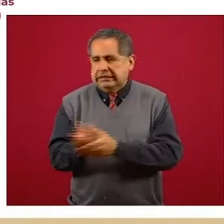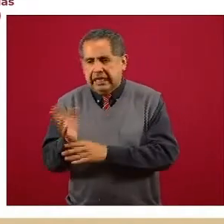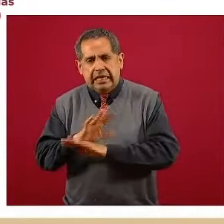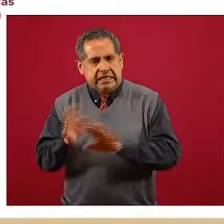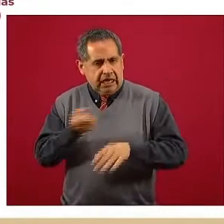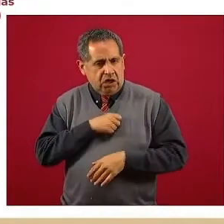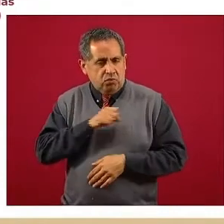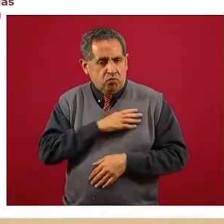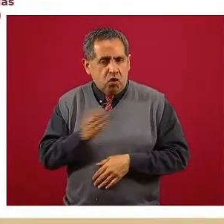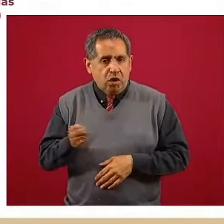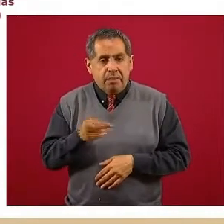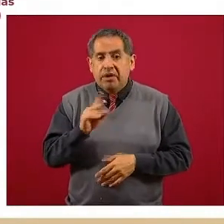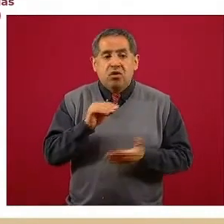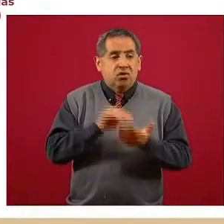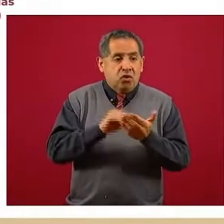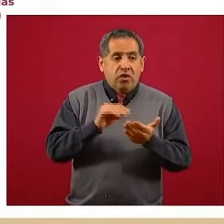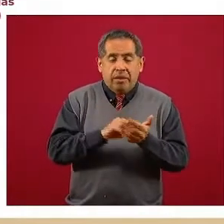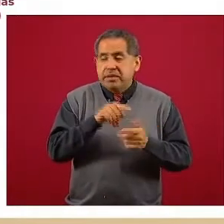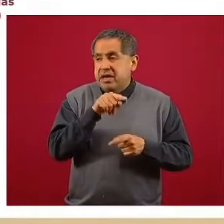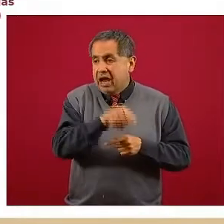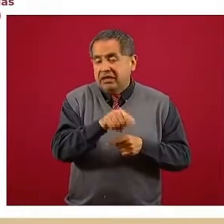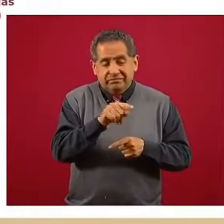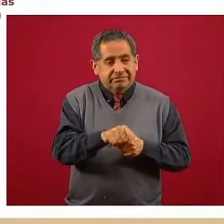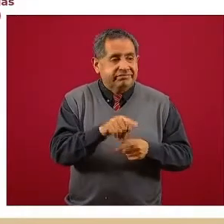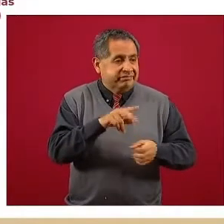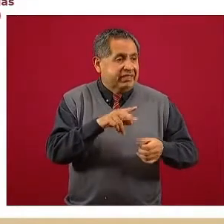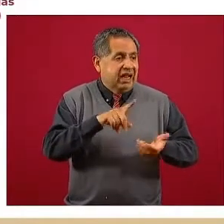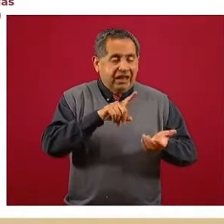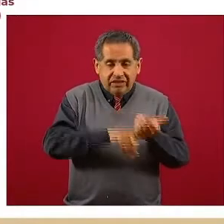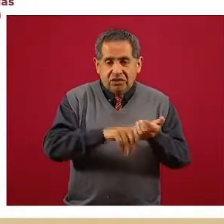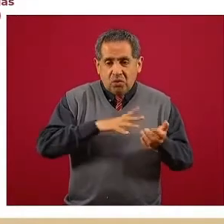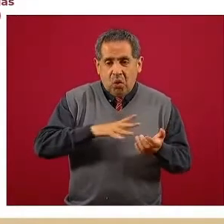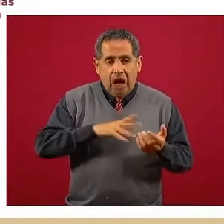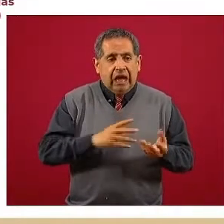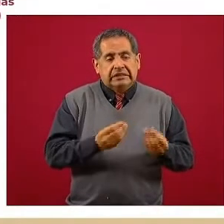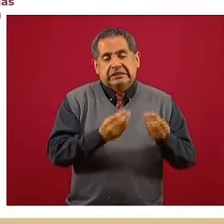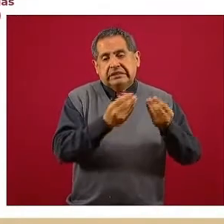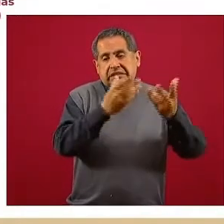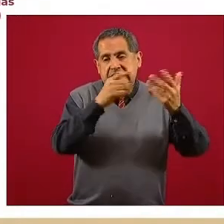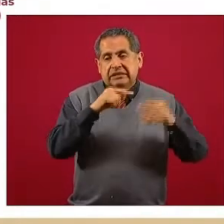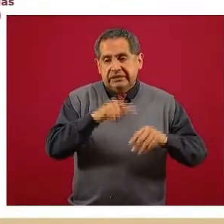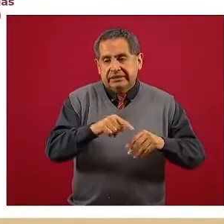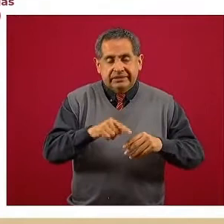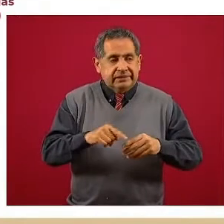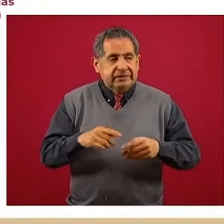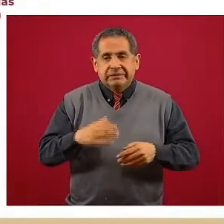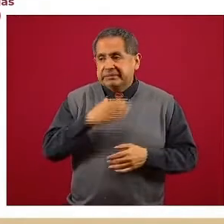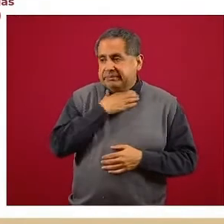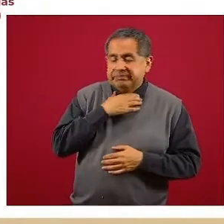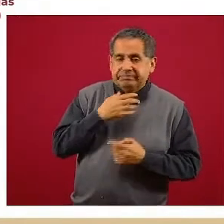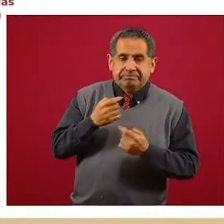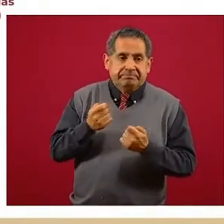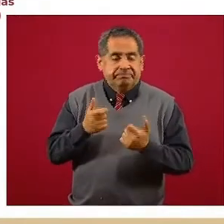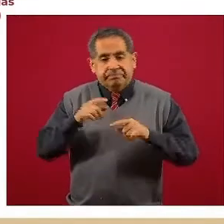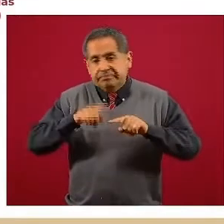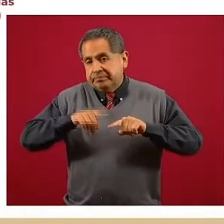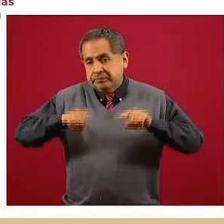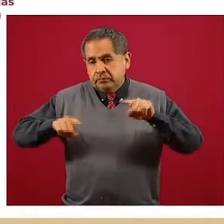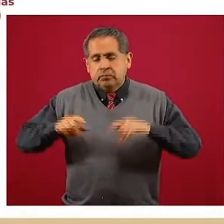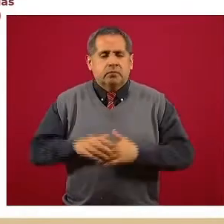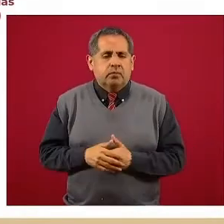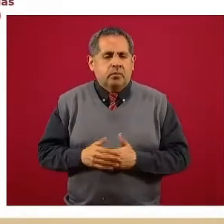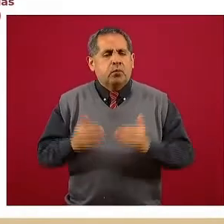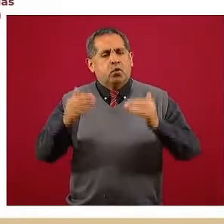importante, la cantidad de camas que se van reconvirtiendo o expandiendo y entonces permiten incrementar en un momento la disponibilidad. Todos los